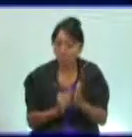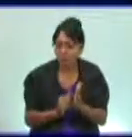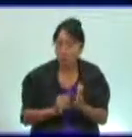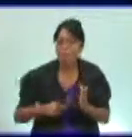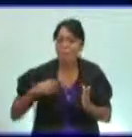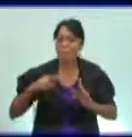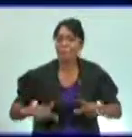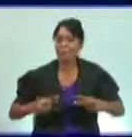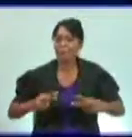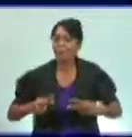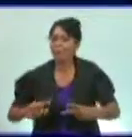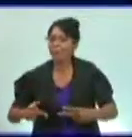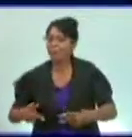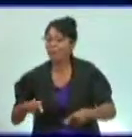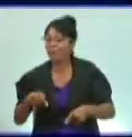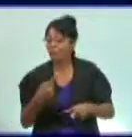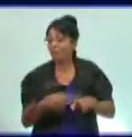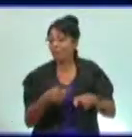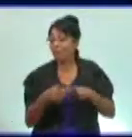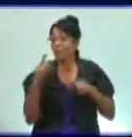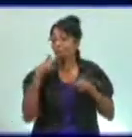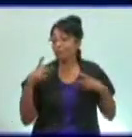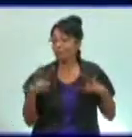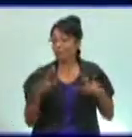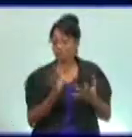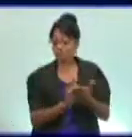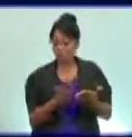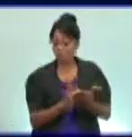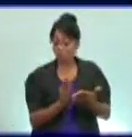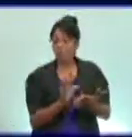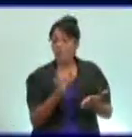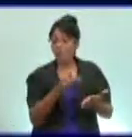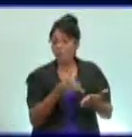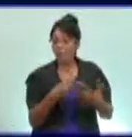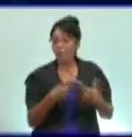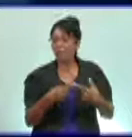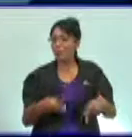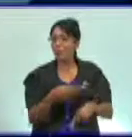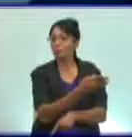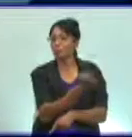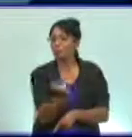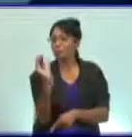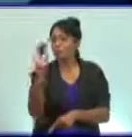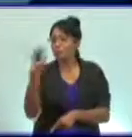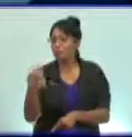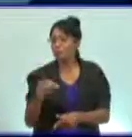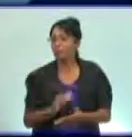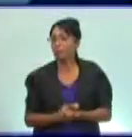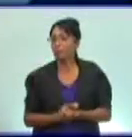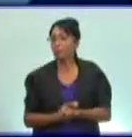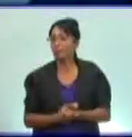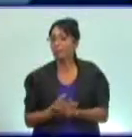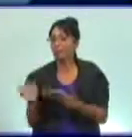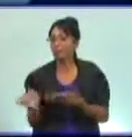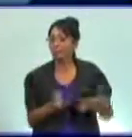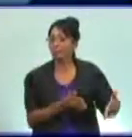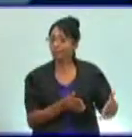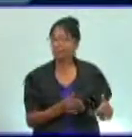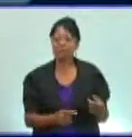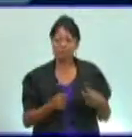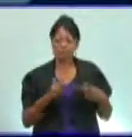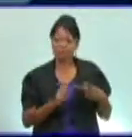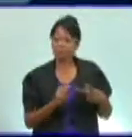elementos importantes que ustedes aparecen en el libro de texto, pero que ustedes deben tener siempre en cuenta. Vamos a ver otra ley, la ley de la